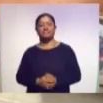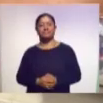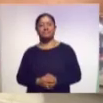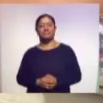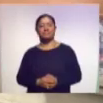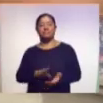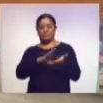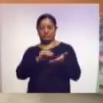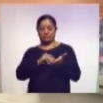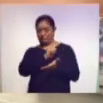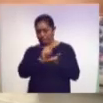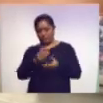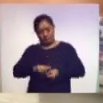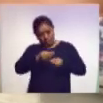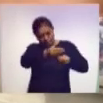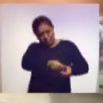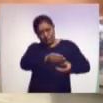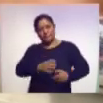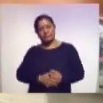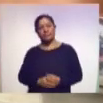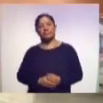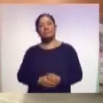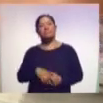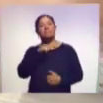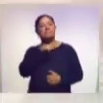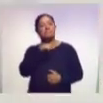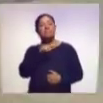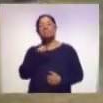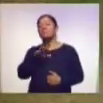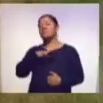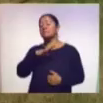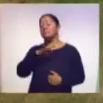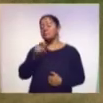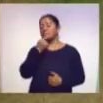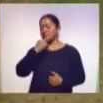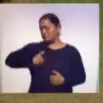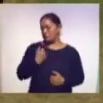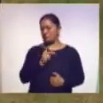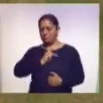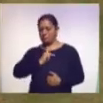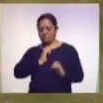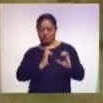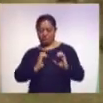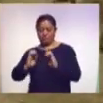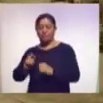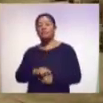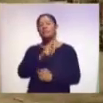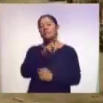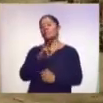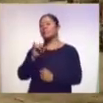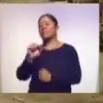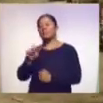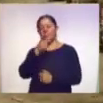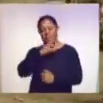obviamente, documentos legales para que ellos acrediten que tienen al niño a su guarda y cuidado. Luis Peña explicó que como parte del proceso de